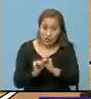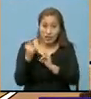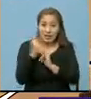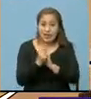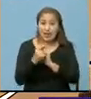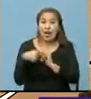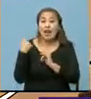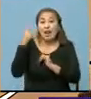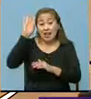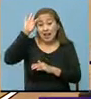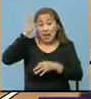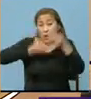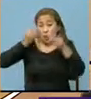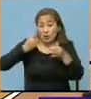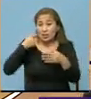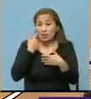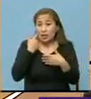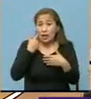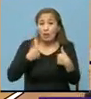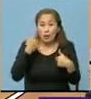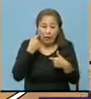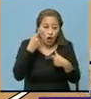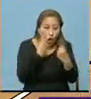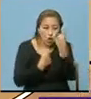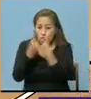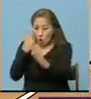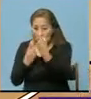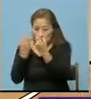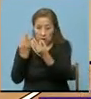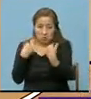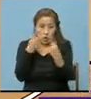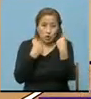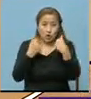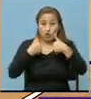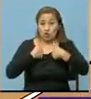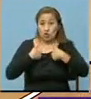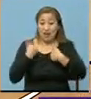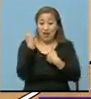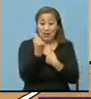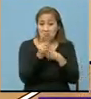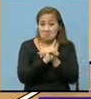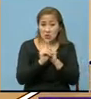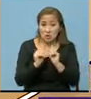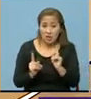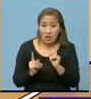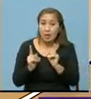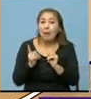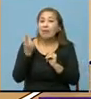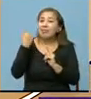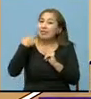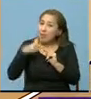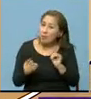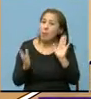del tribunal de cuentas va a ser las impresiones como le corresponde ella no está de la función y misteriosamente